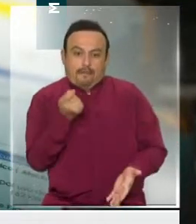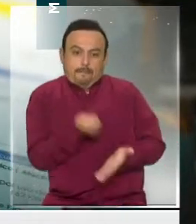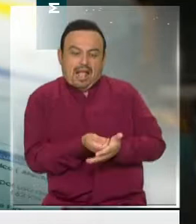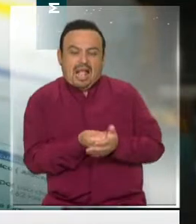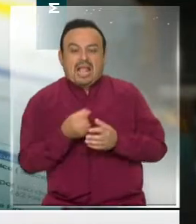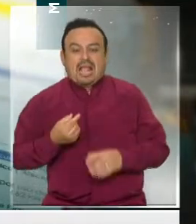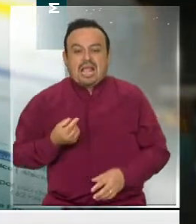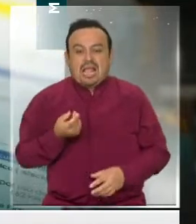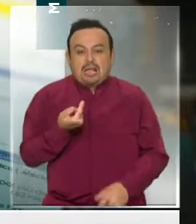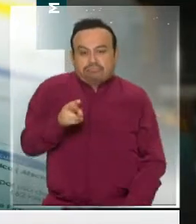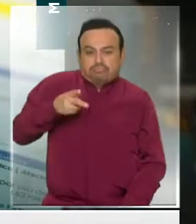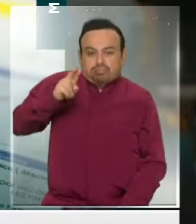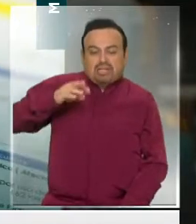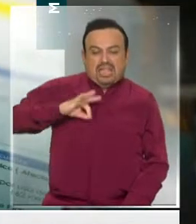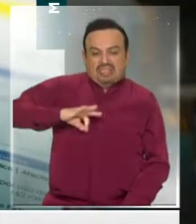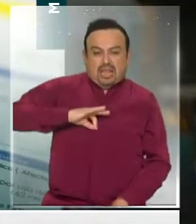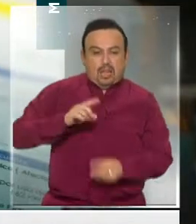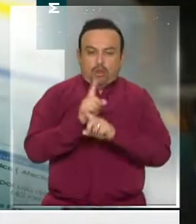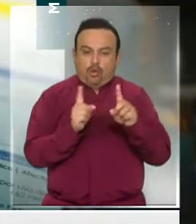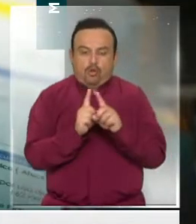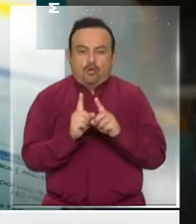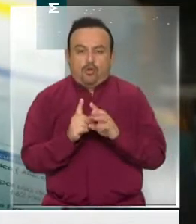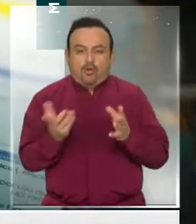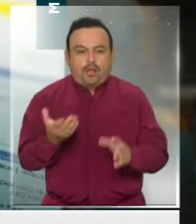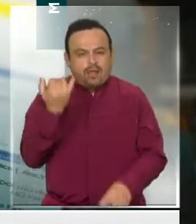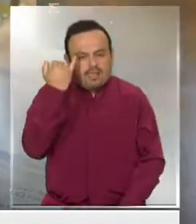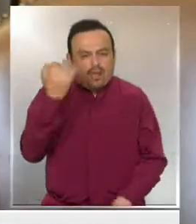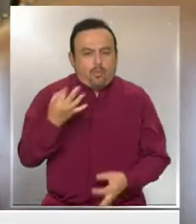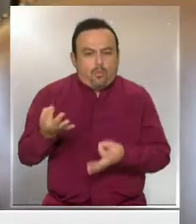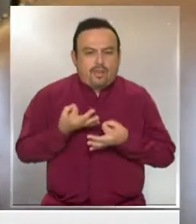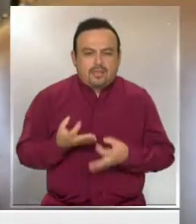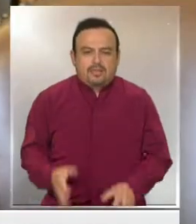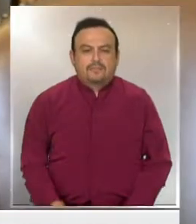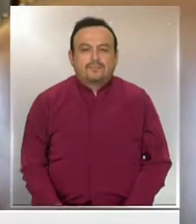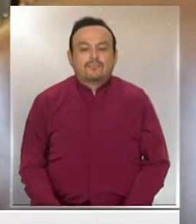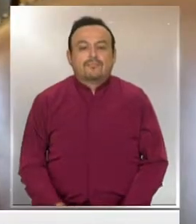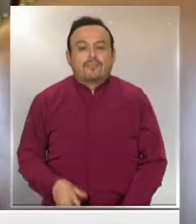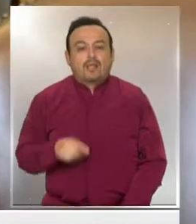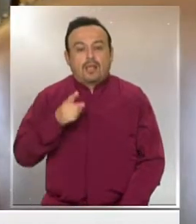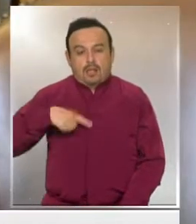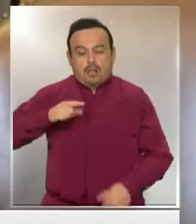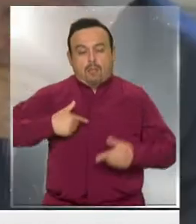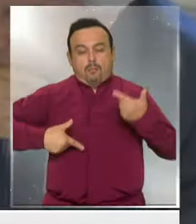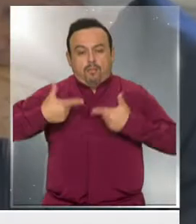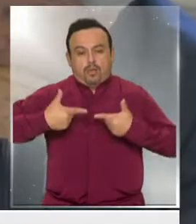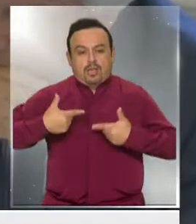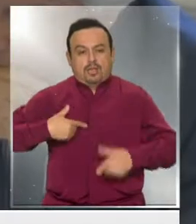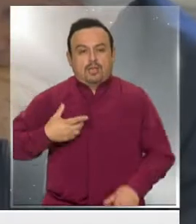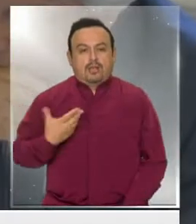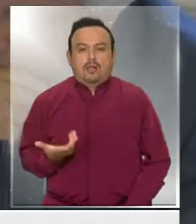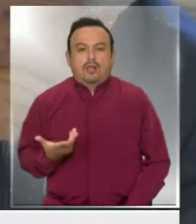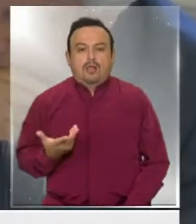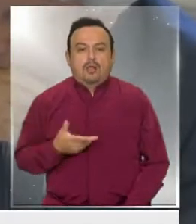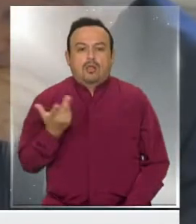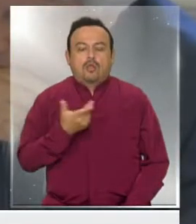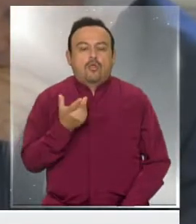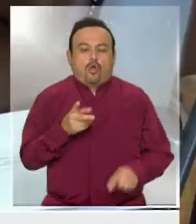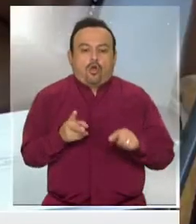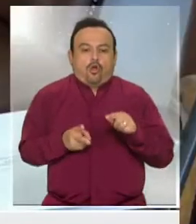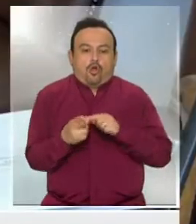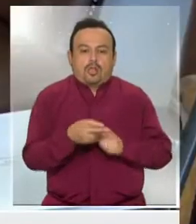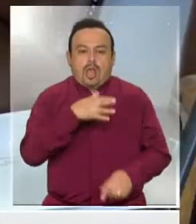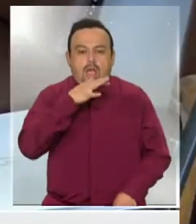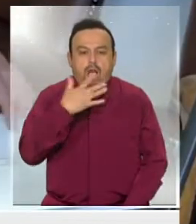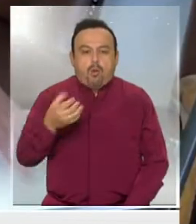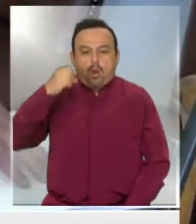Rodrigo Sánchez nos cuenta de qué se trata esta iniciativa. Hay una voluntad política transversal. Que no se le puedan cortar los servicios básicos.